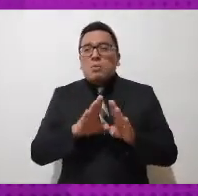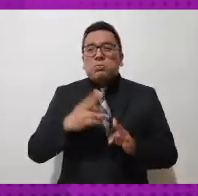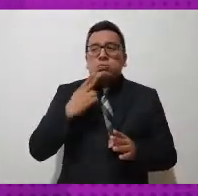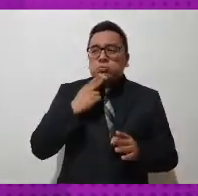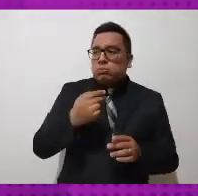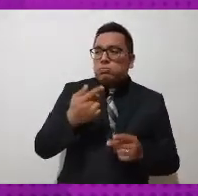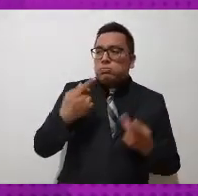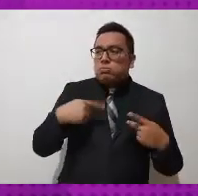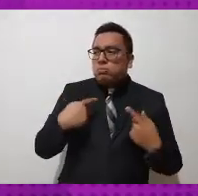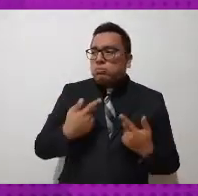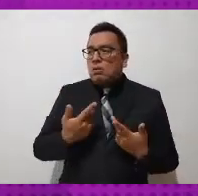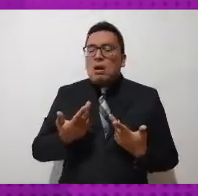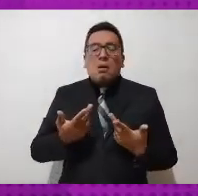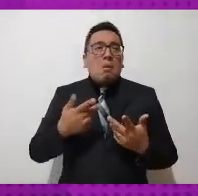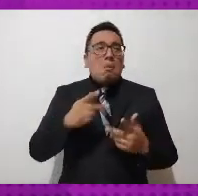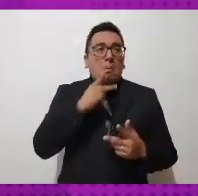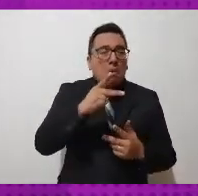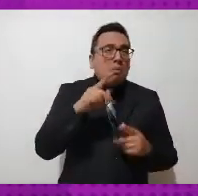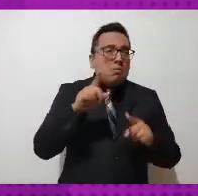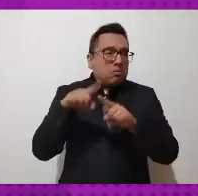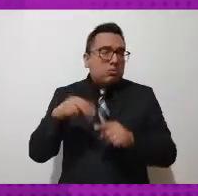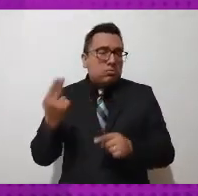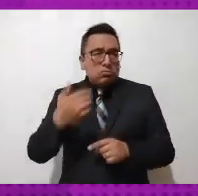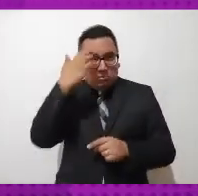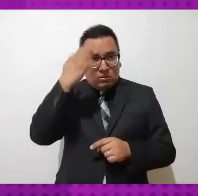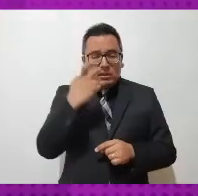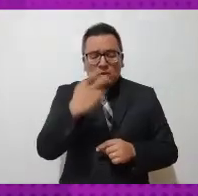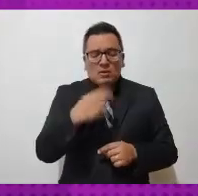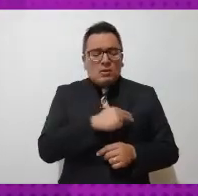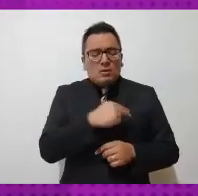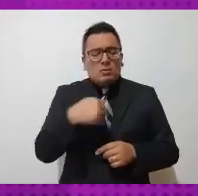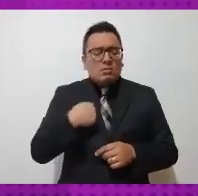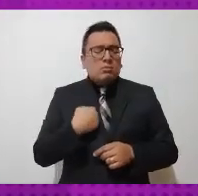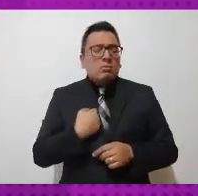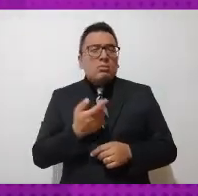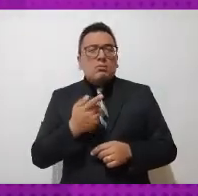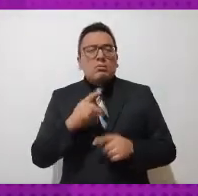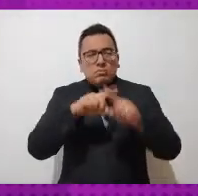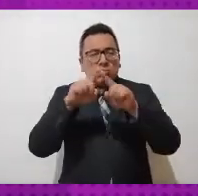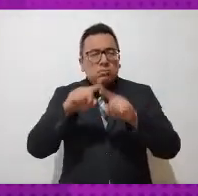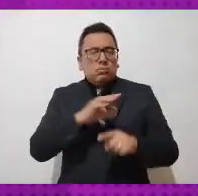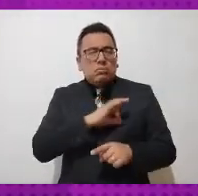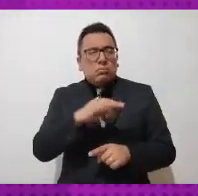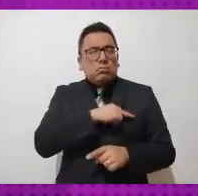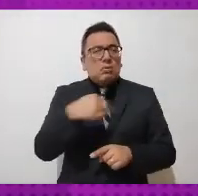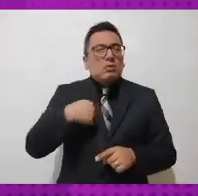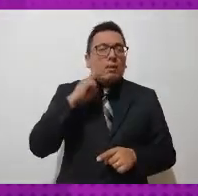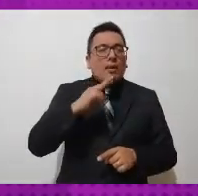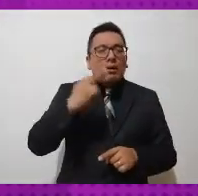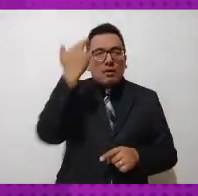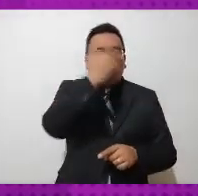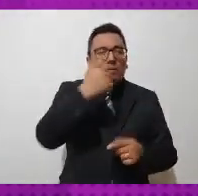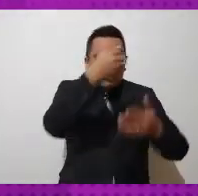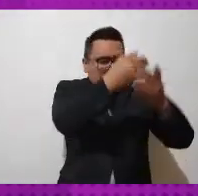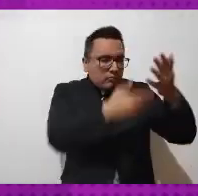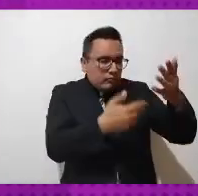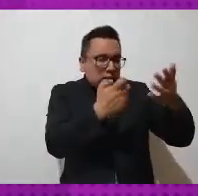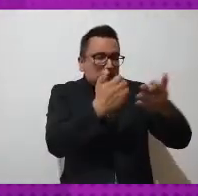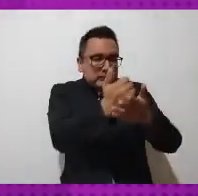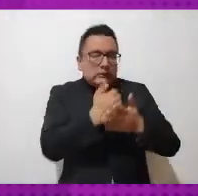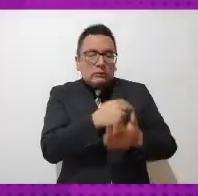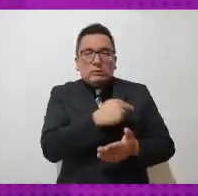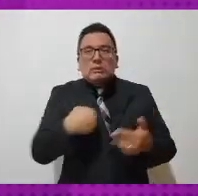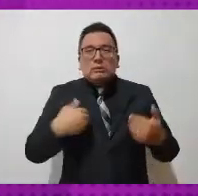¿no? Y bueno, este tipo de materiales que pueden ser de gran ayuda si los estudiamos, para que podamos